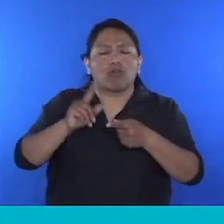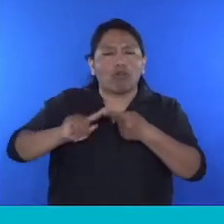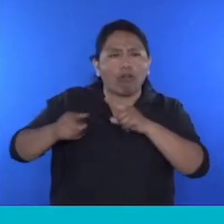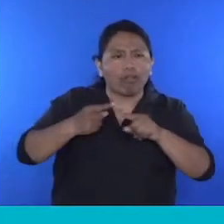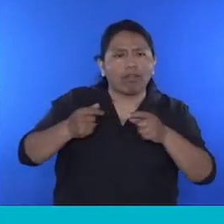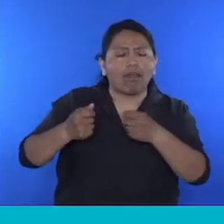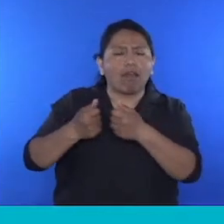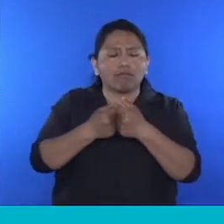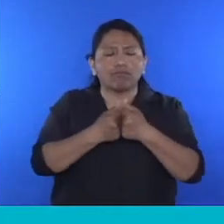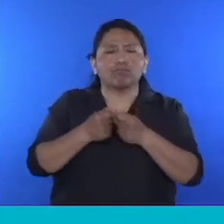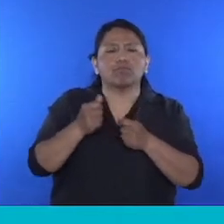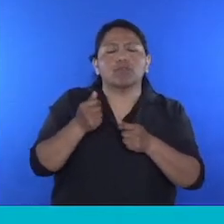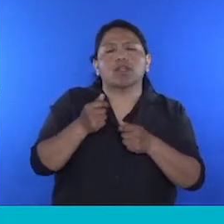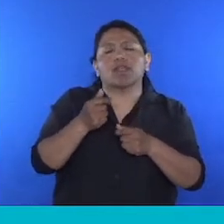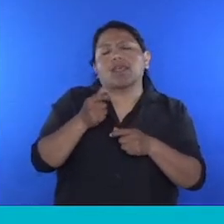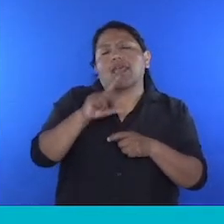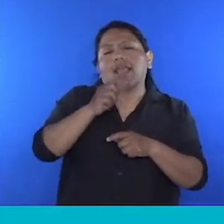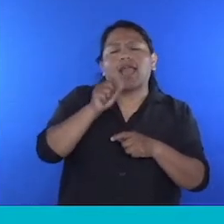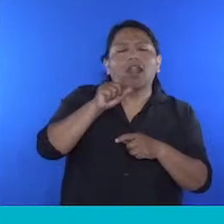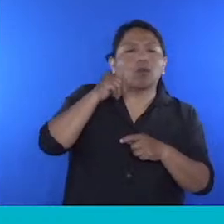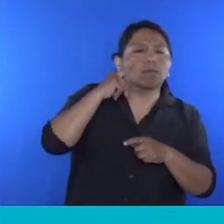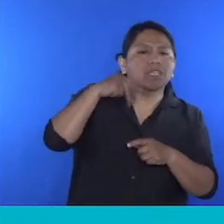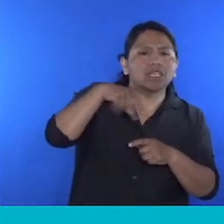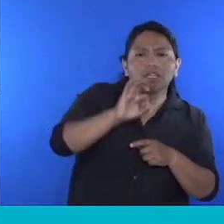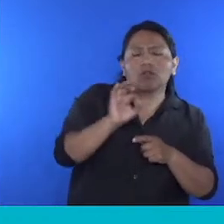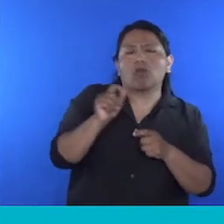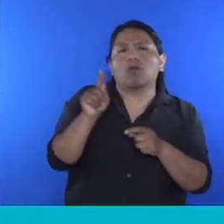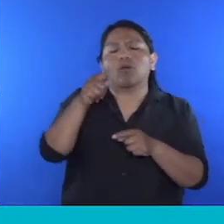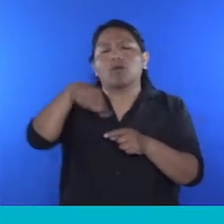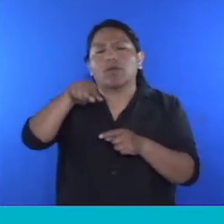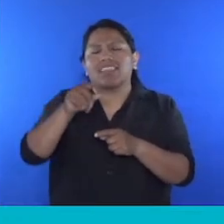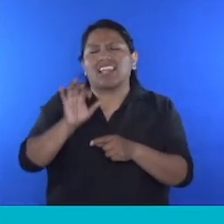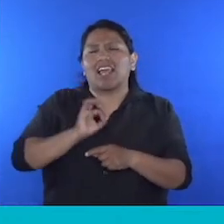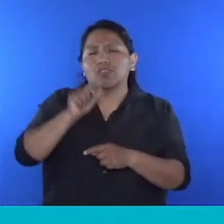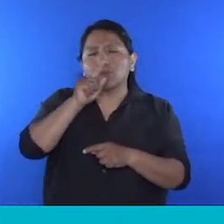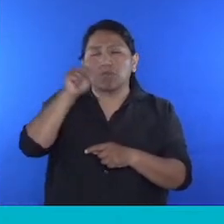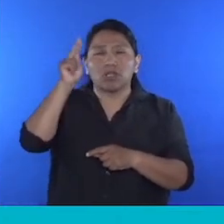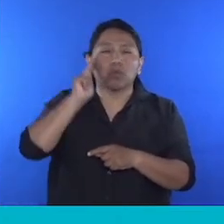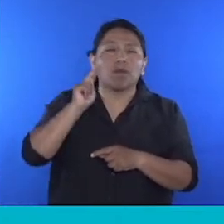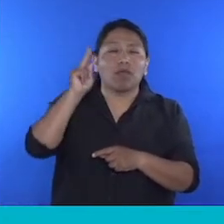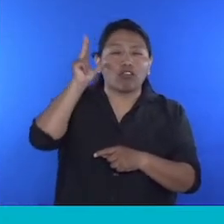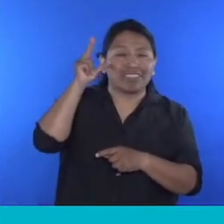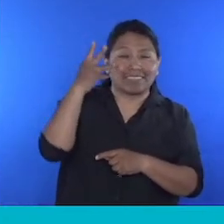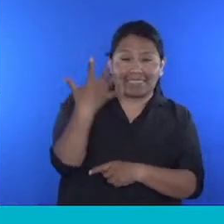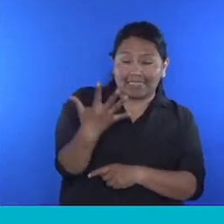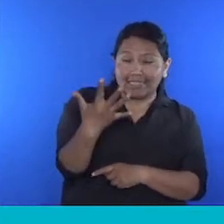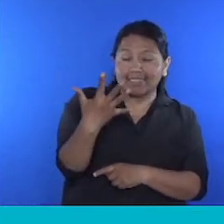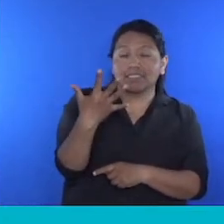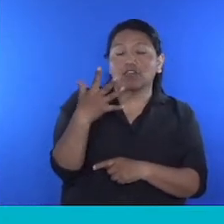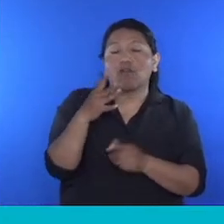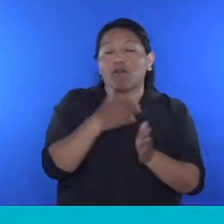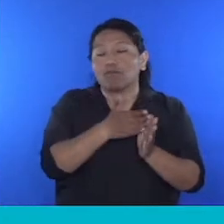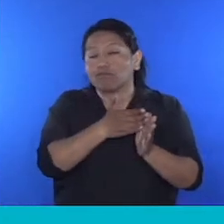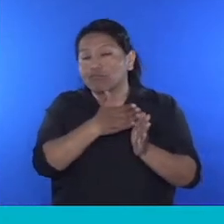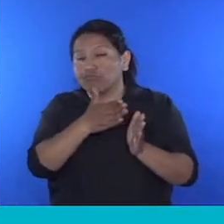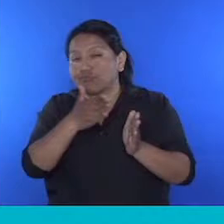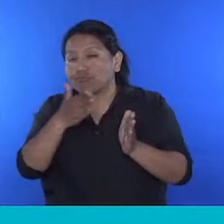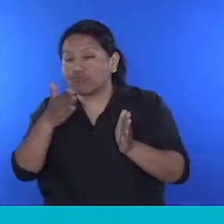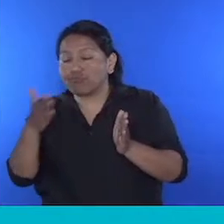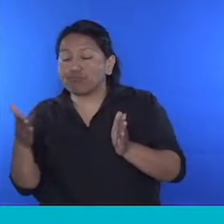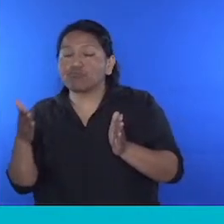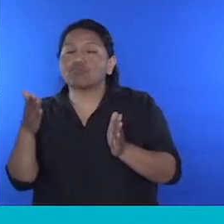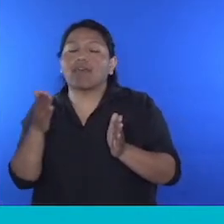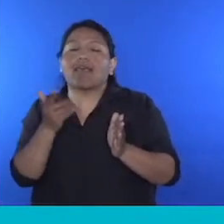por Carlos Nino y que tuvo lugar desde 1985 hasta la finalización